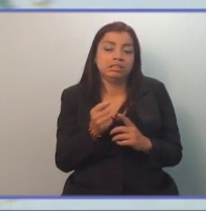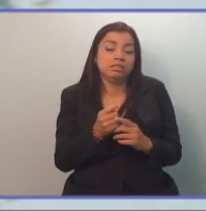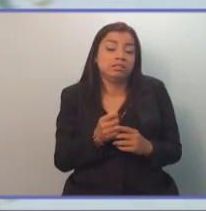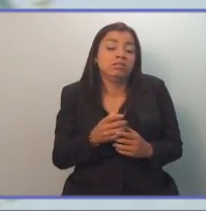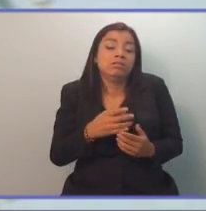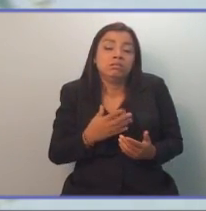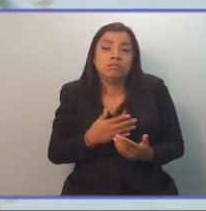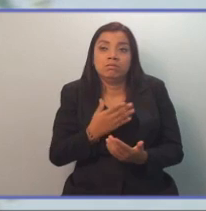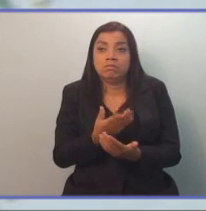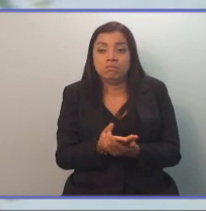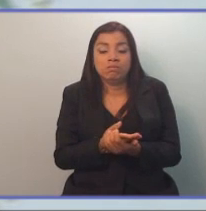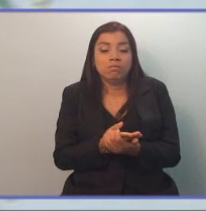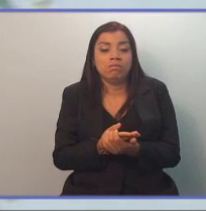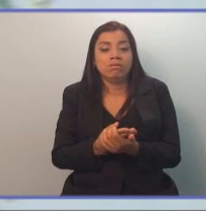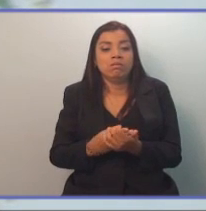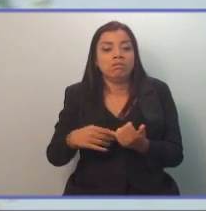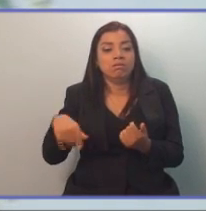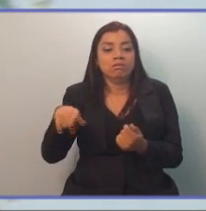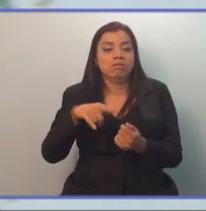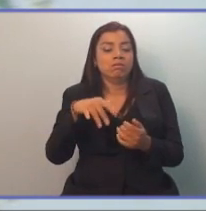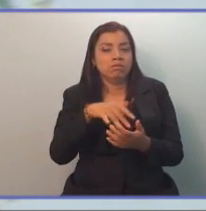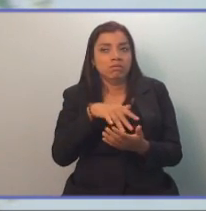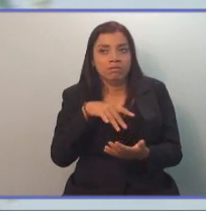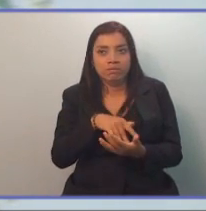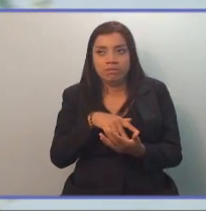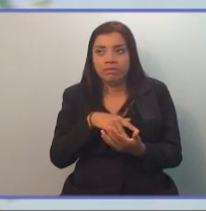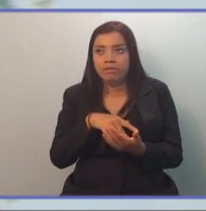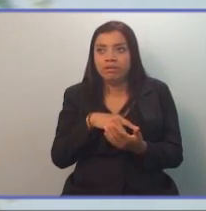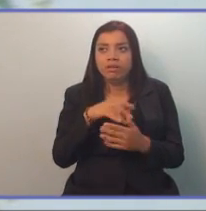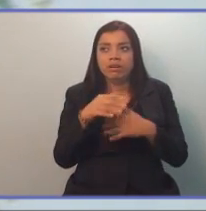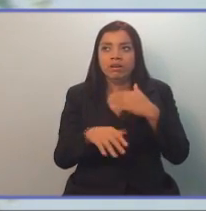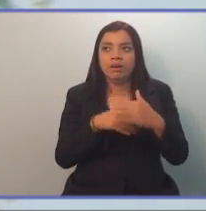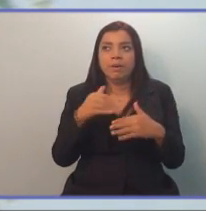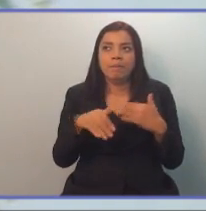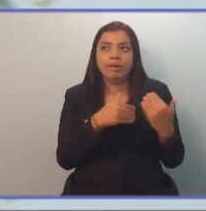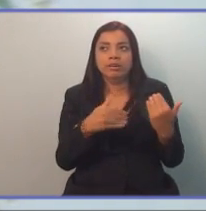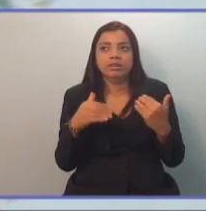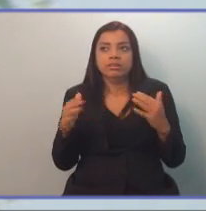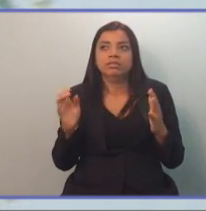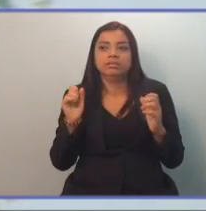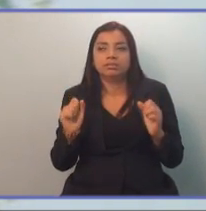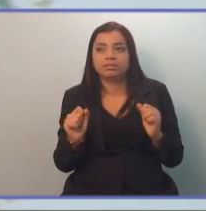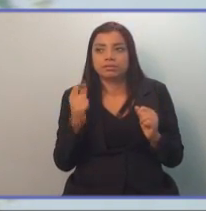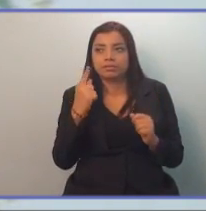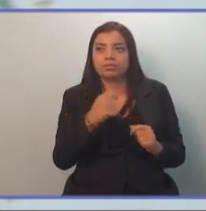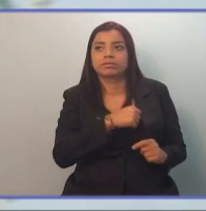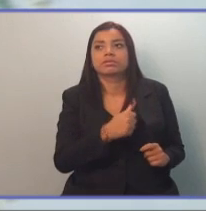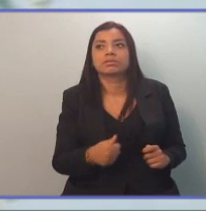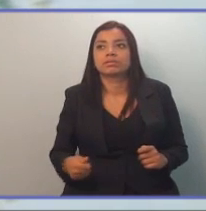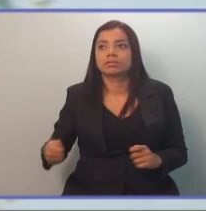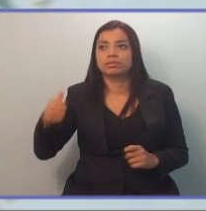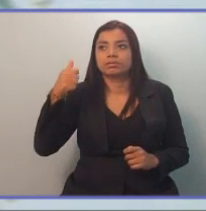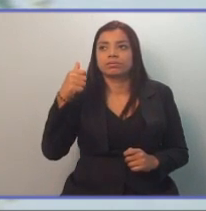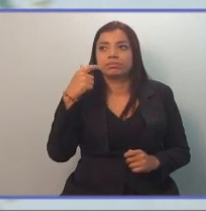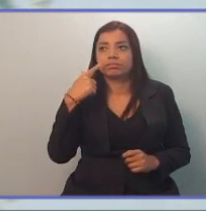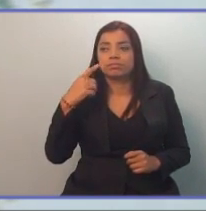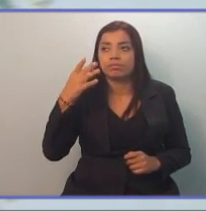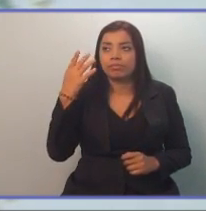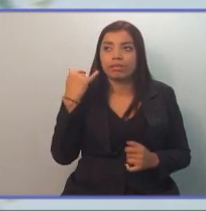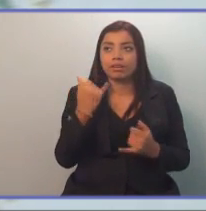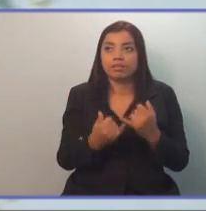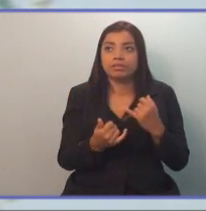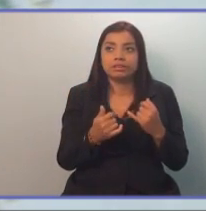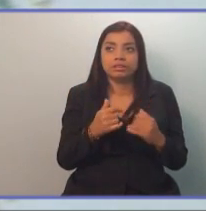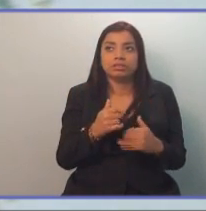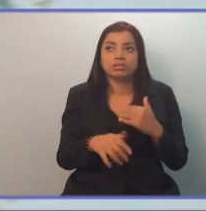Someter a conocimiento público, digamos, el haber patrimonial de un funcionario. ¿Qué ocurre si al final no sale con